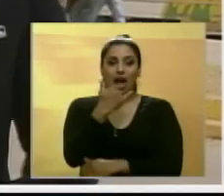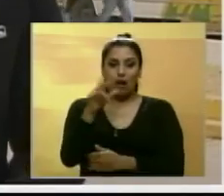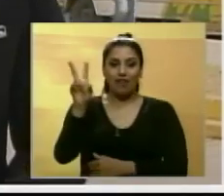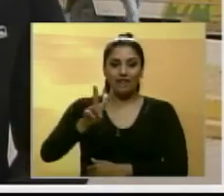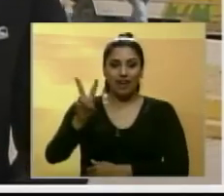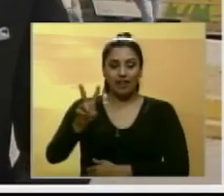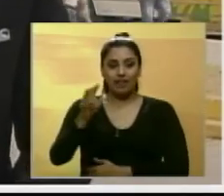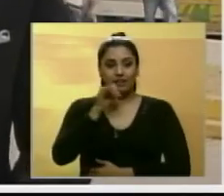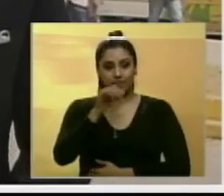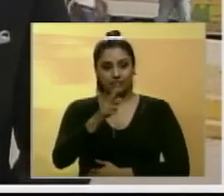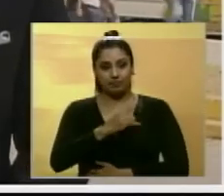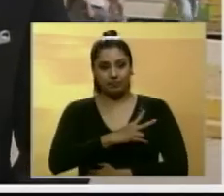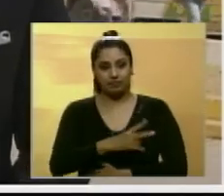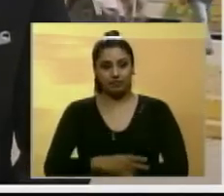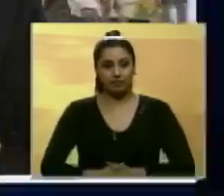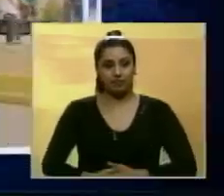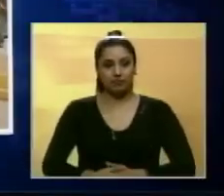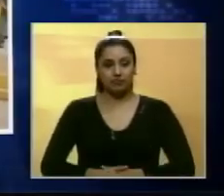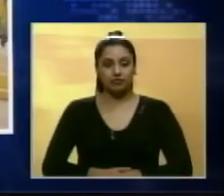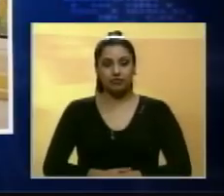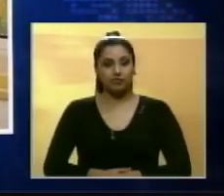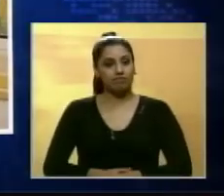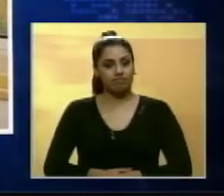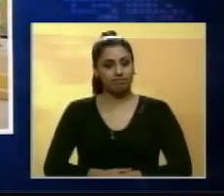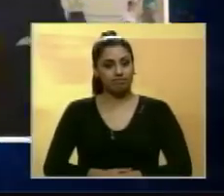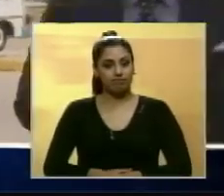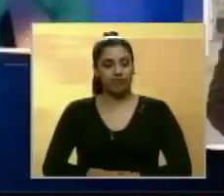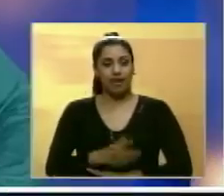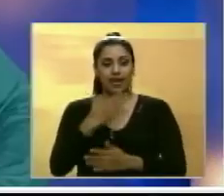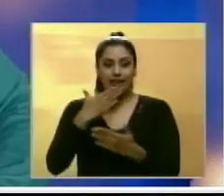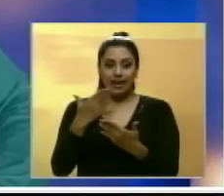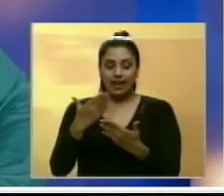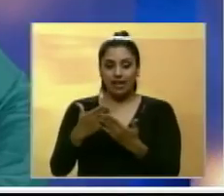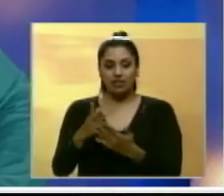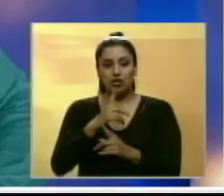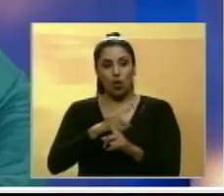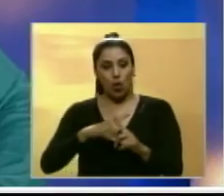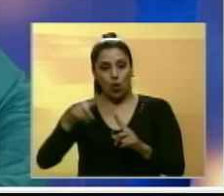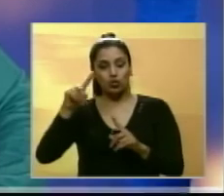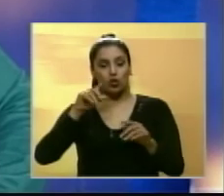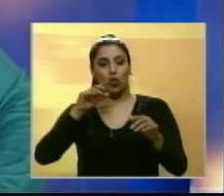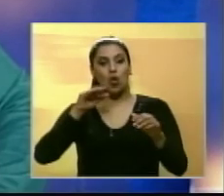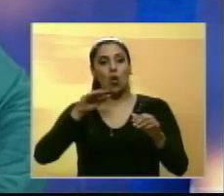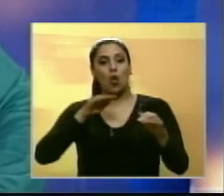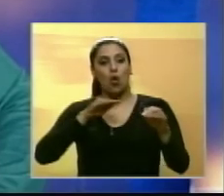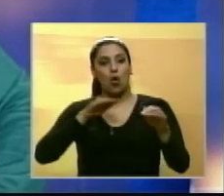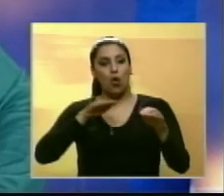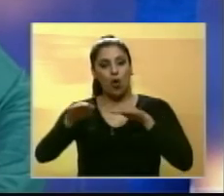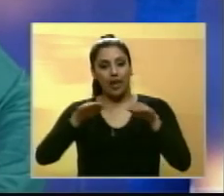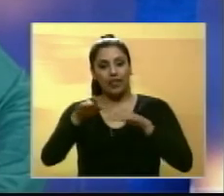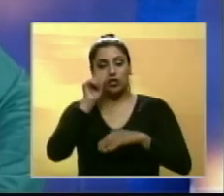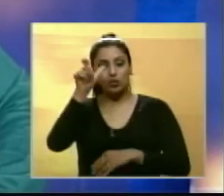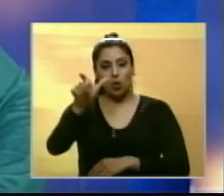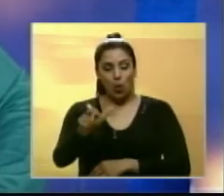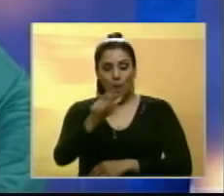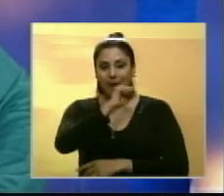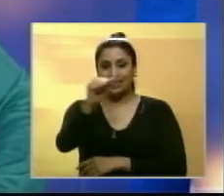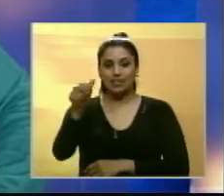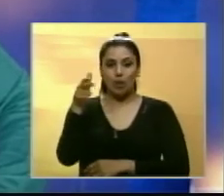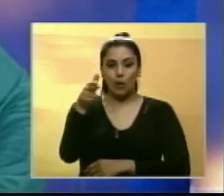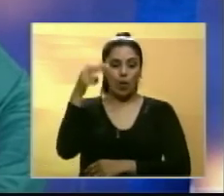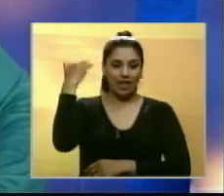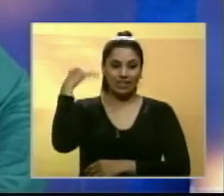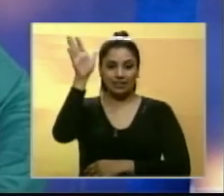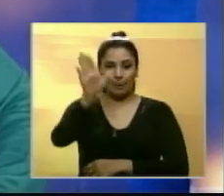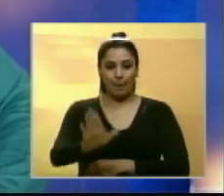Valle, Euclides Sotillo, Noticiero Venevisión. Gracias, Euclides. En Cojedes, un hombre fue asesinado de un disparo en la espalda